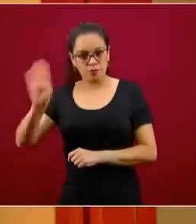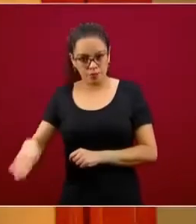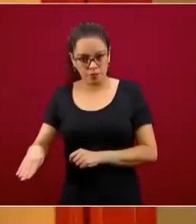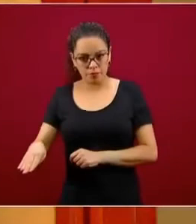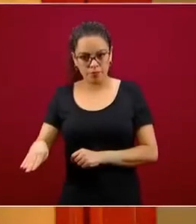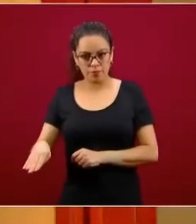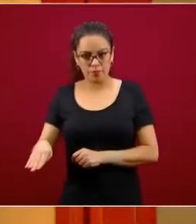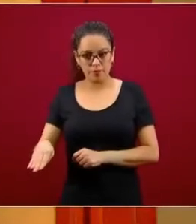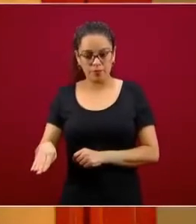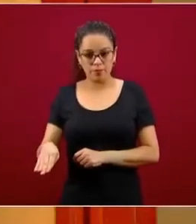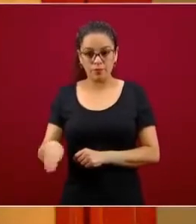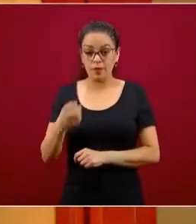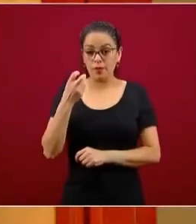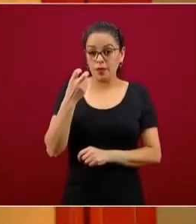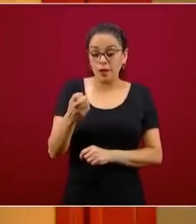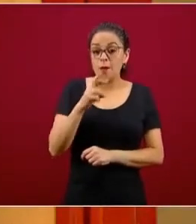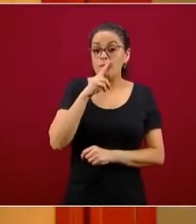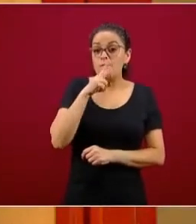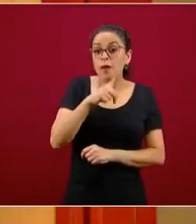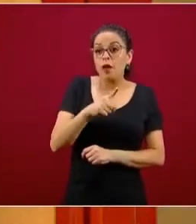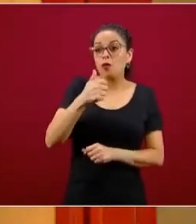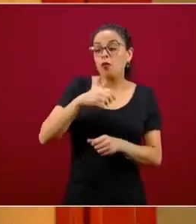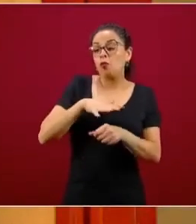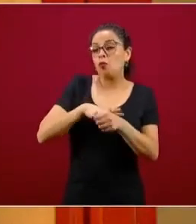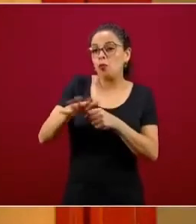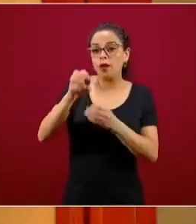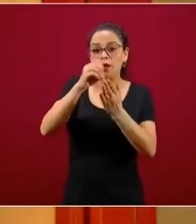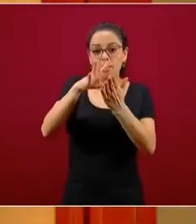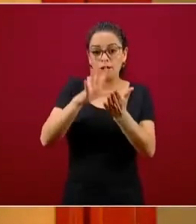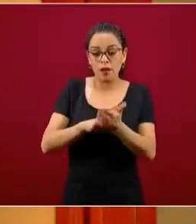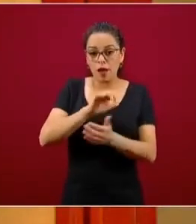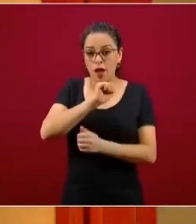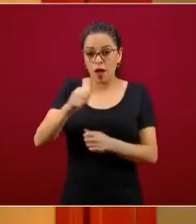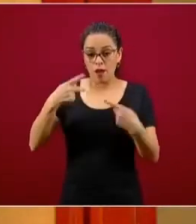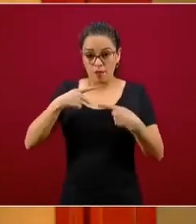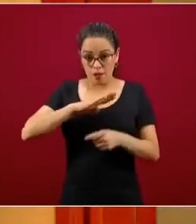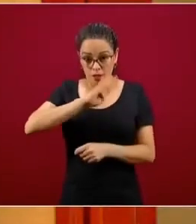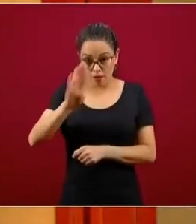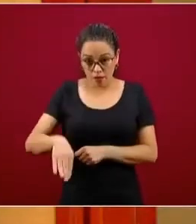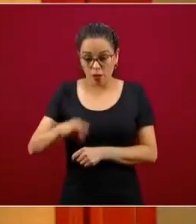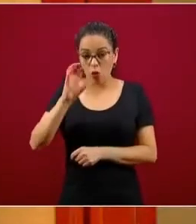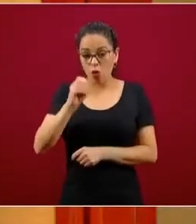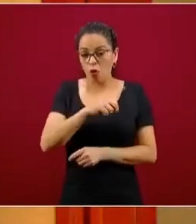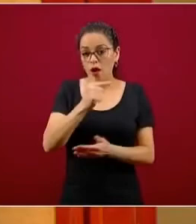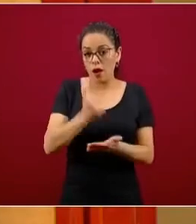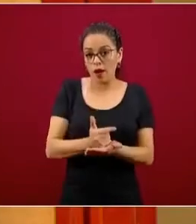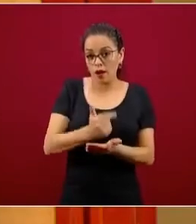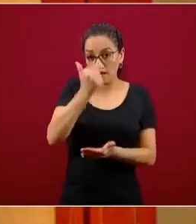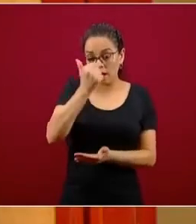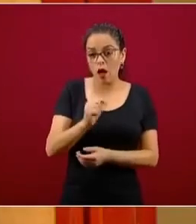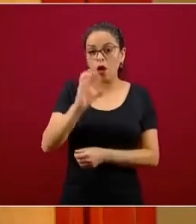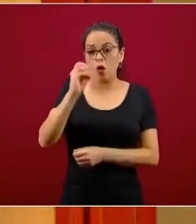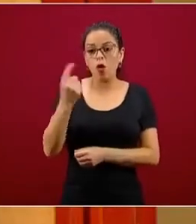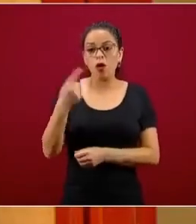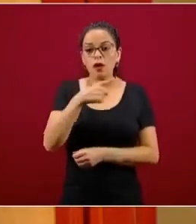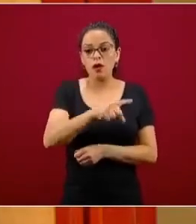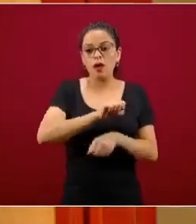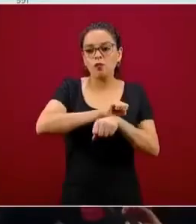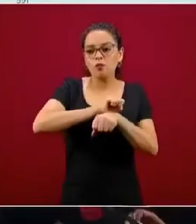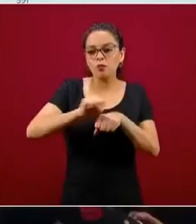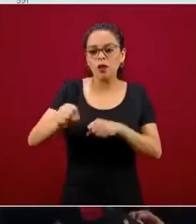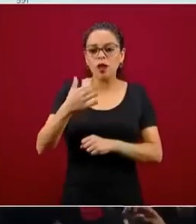sea de mejor capacidad el registro de muertes y de casos graves que el registro de casos leves. Qué bueno que